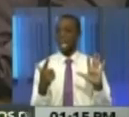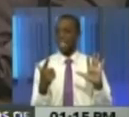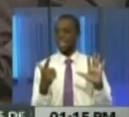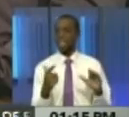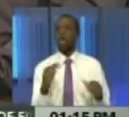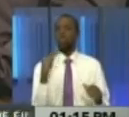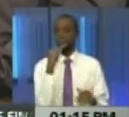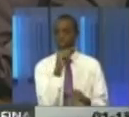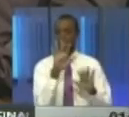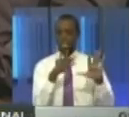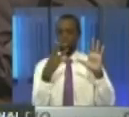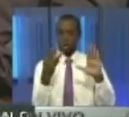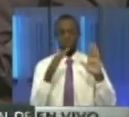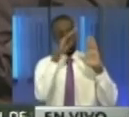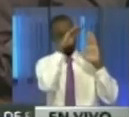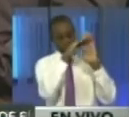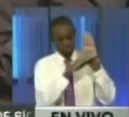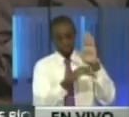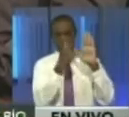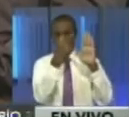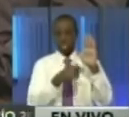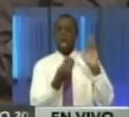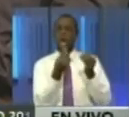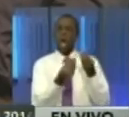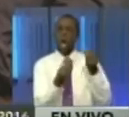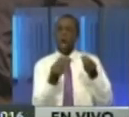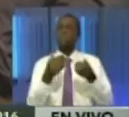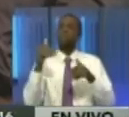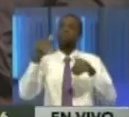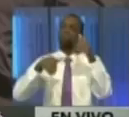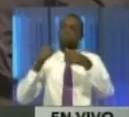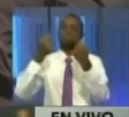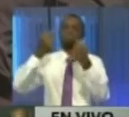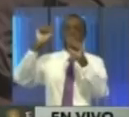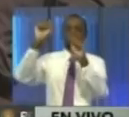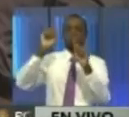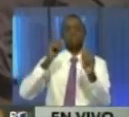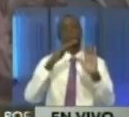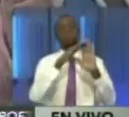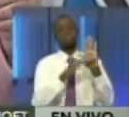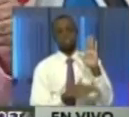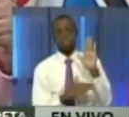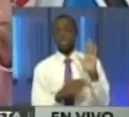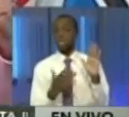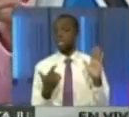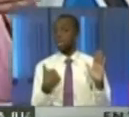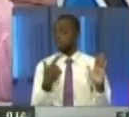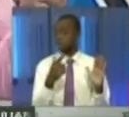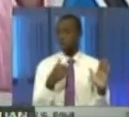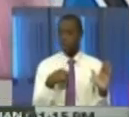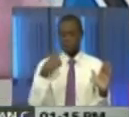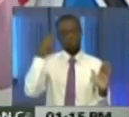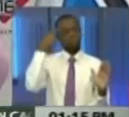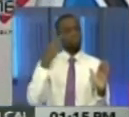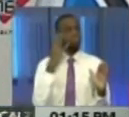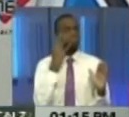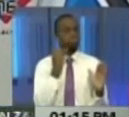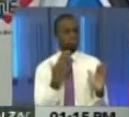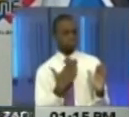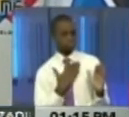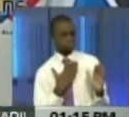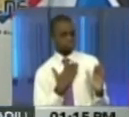base a las experiencias, que de paso, aquí de forma anecdótica, puedo hacer un comentario,